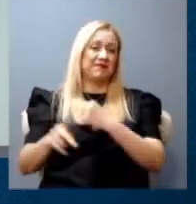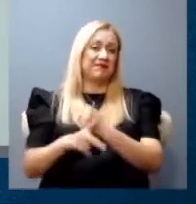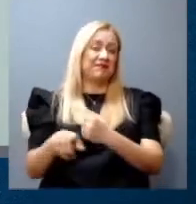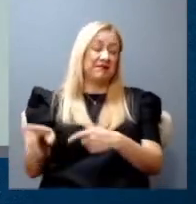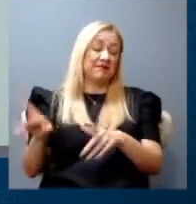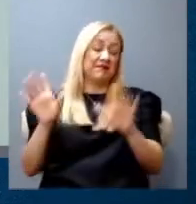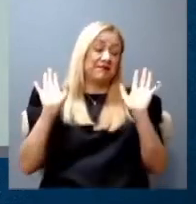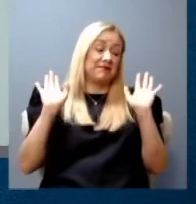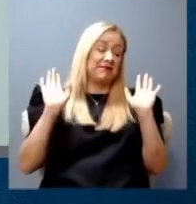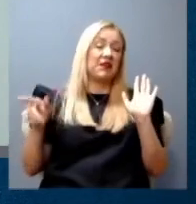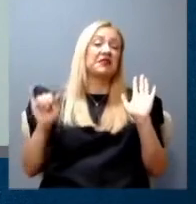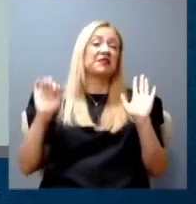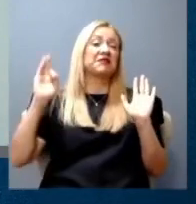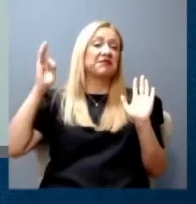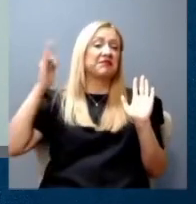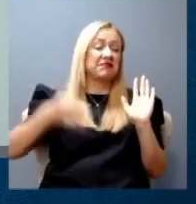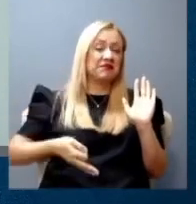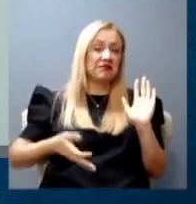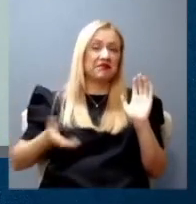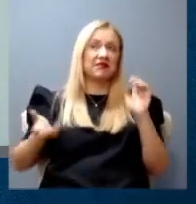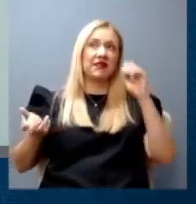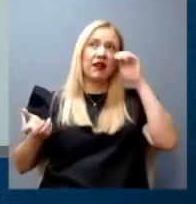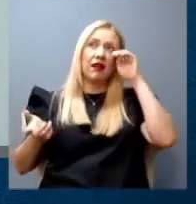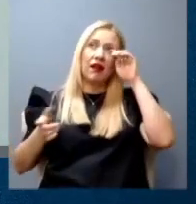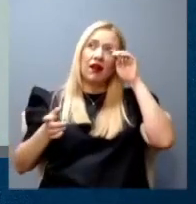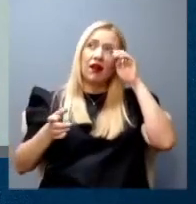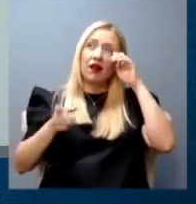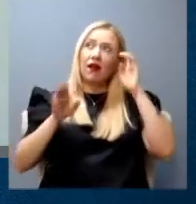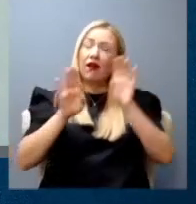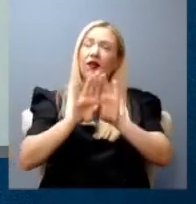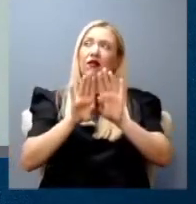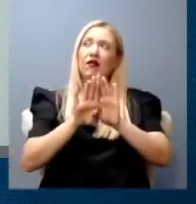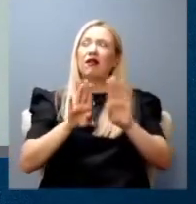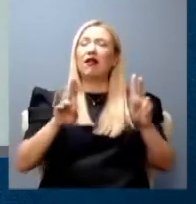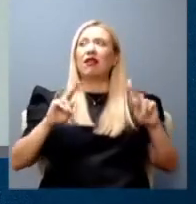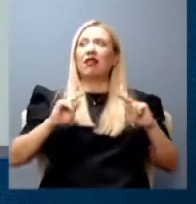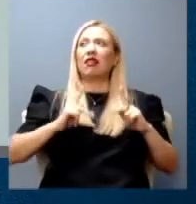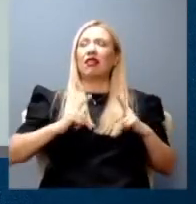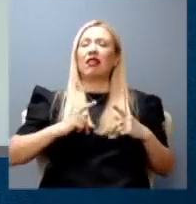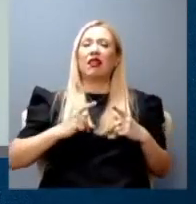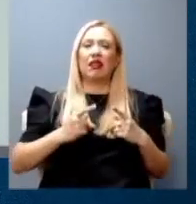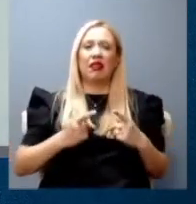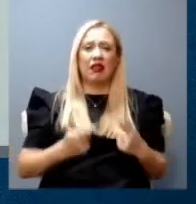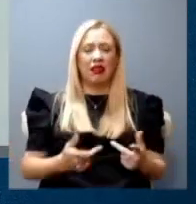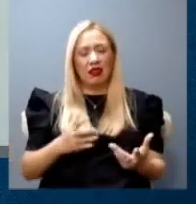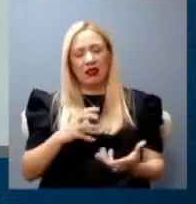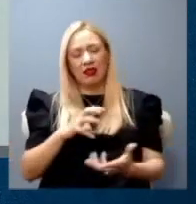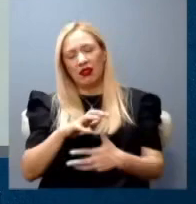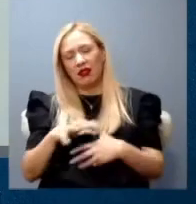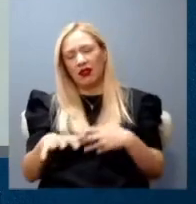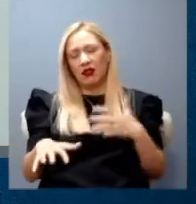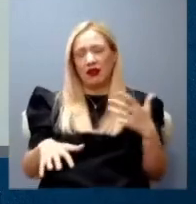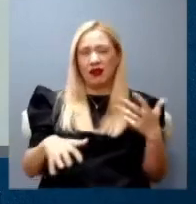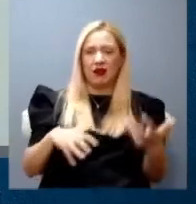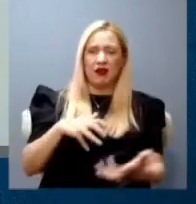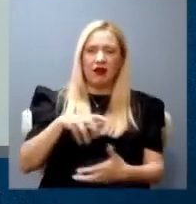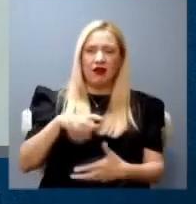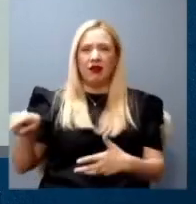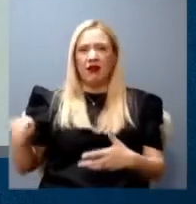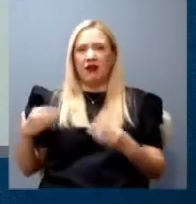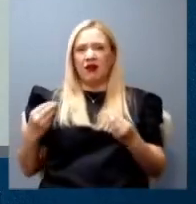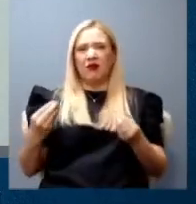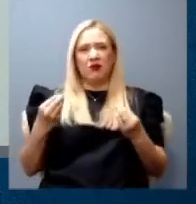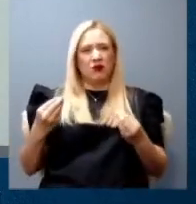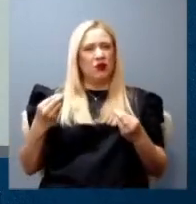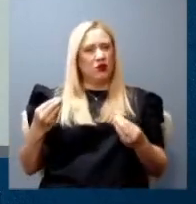inclusive después de un periodo de debilitamiento total por otras fuerzas internas que causaron muchos